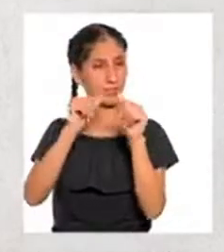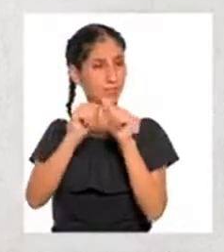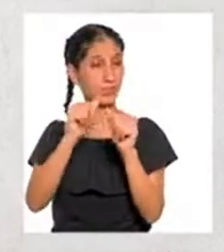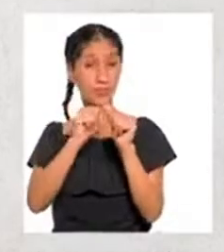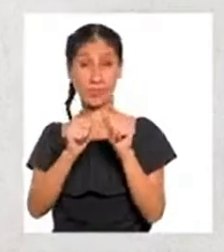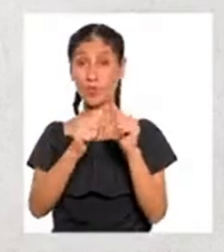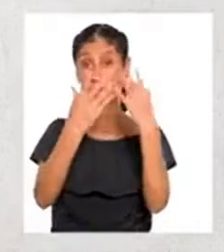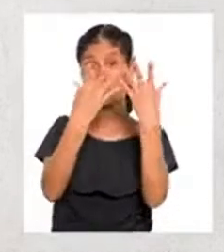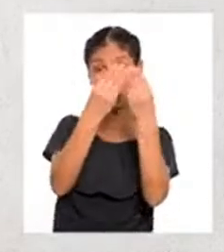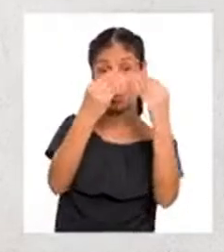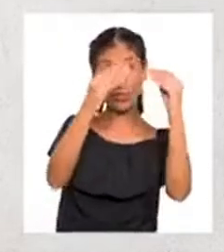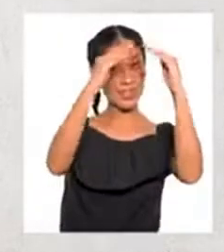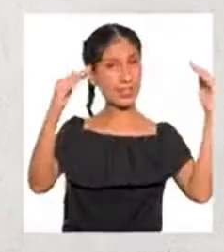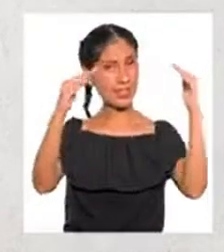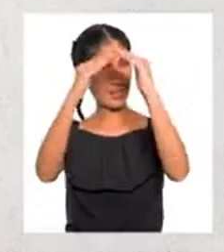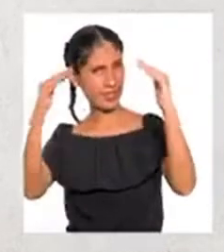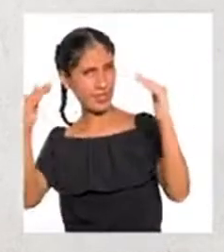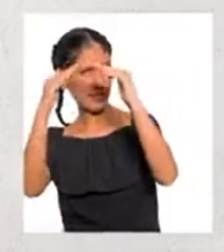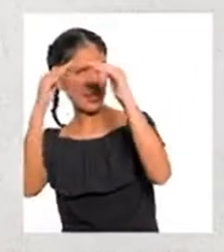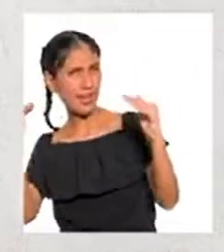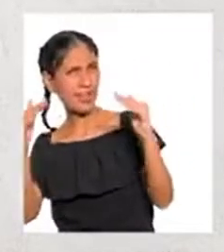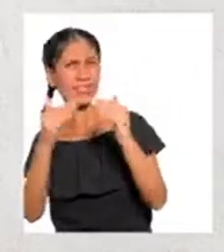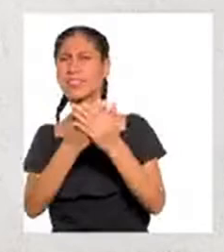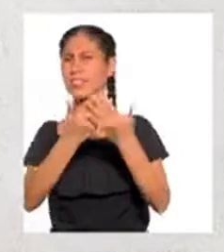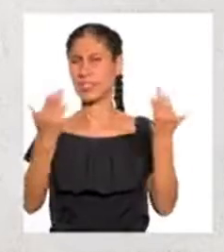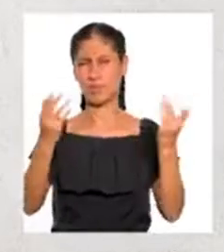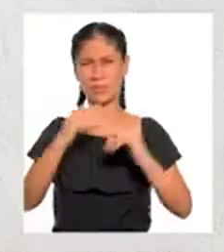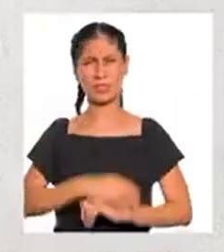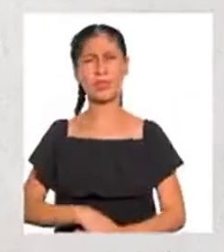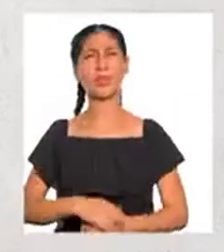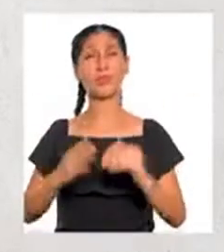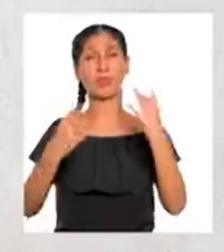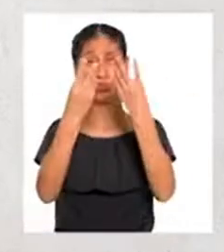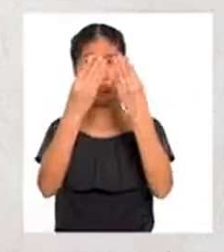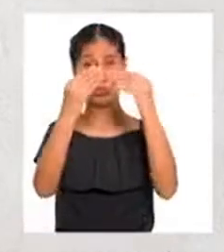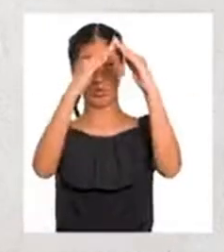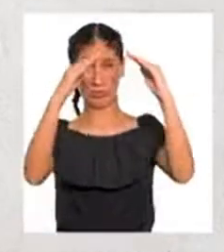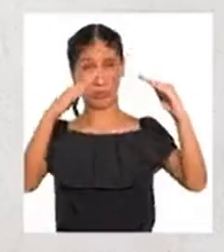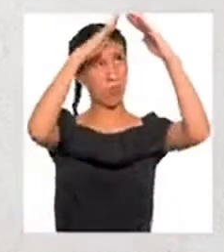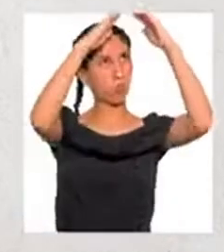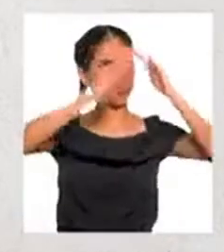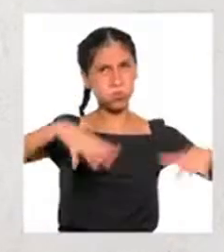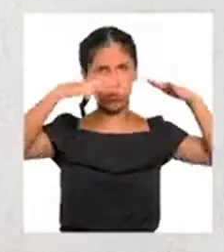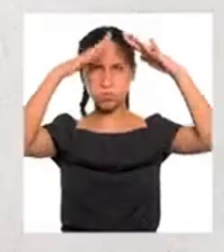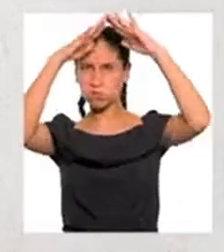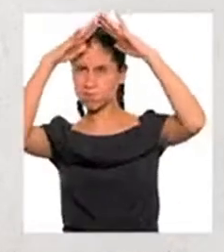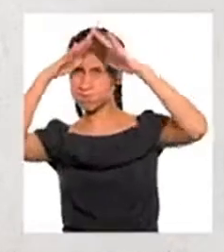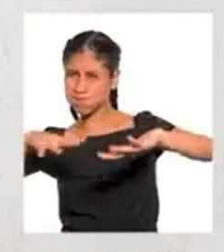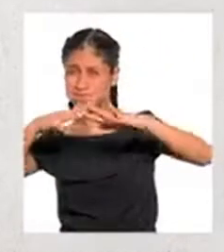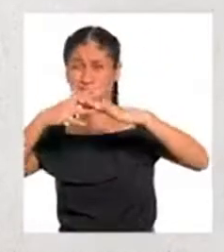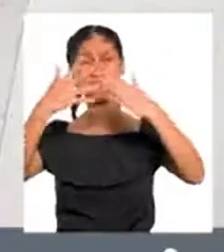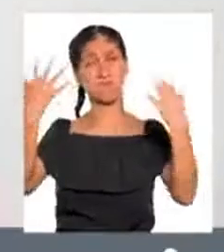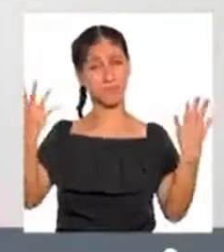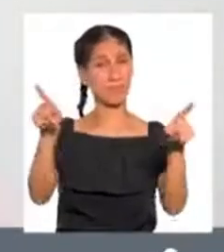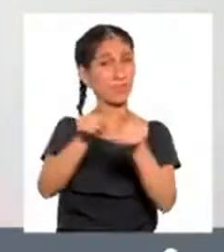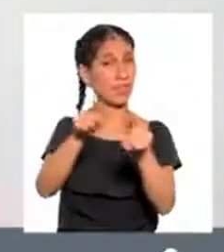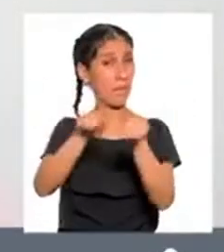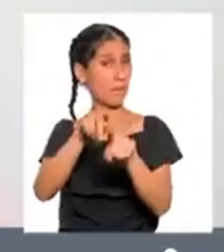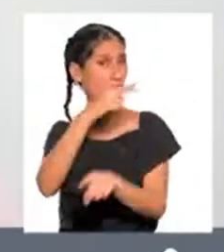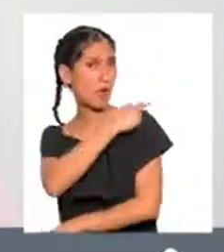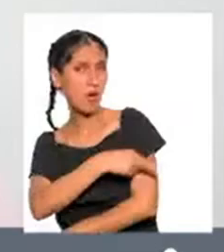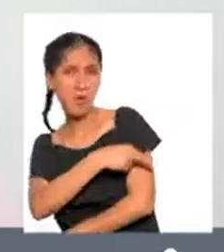Numerosas viviendas de las zonas urbanas marginales y rurales se destruyeron o averiaron, así como centros escolares y de